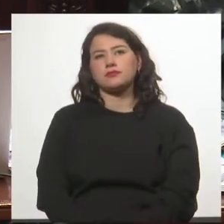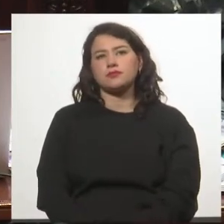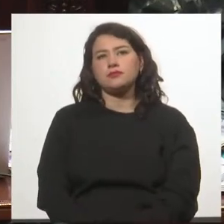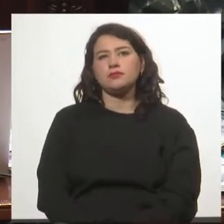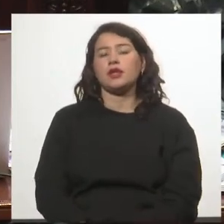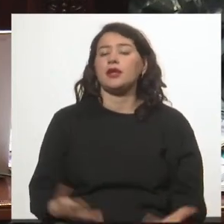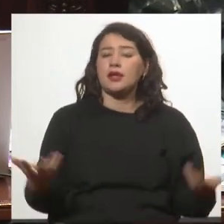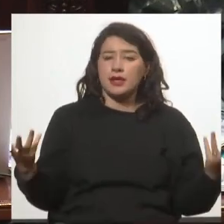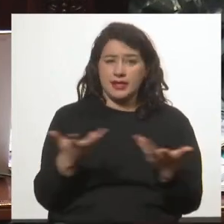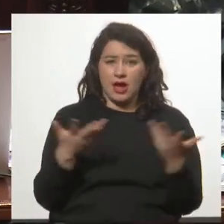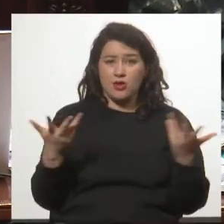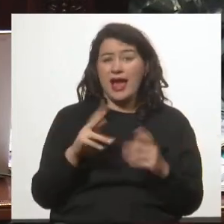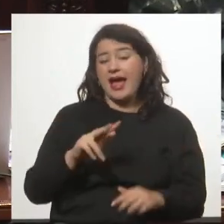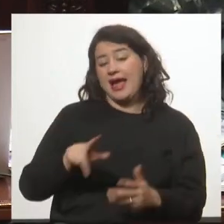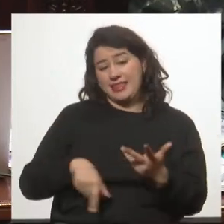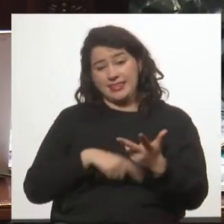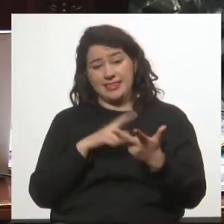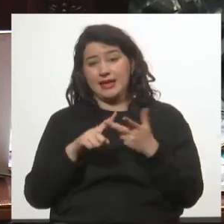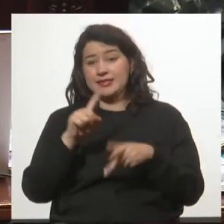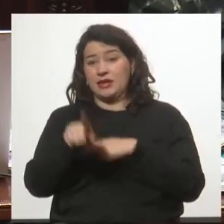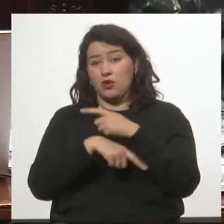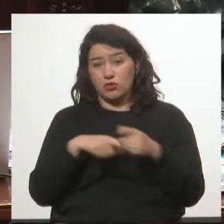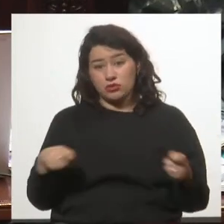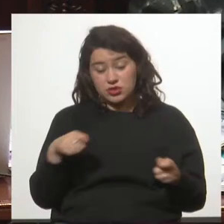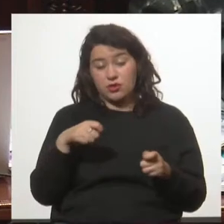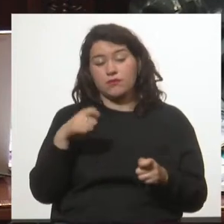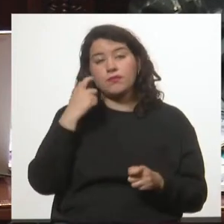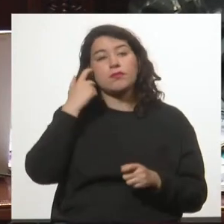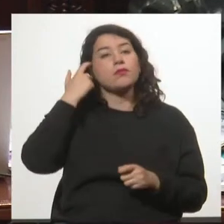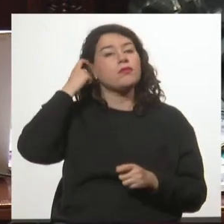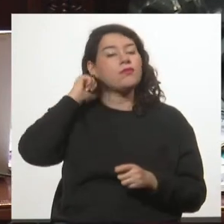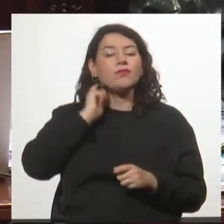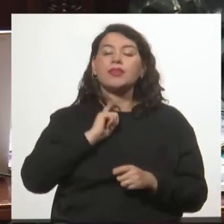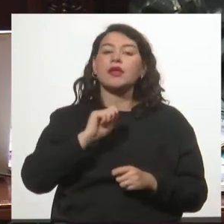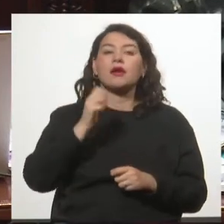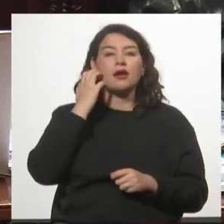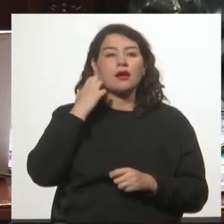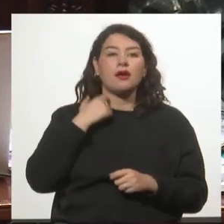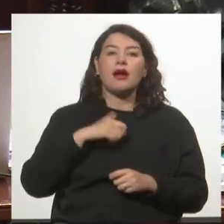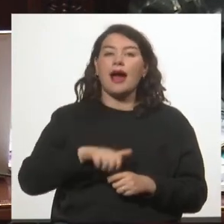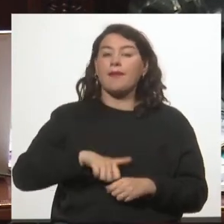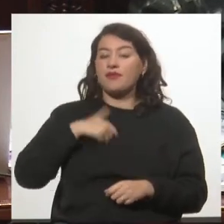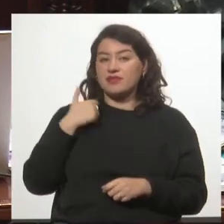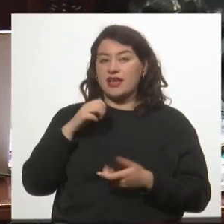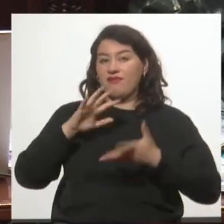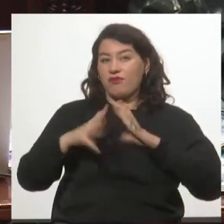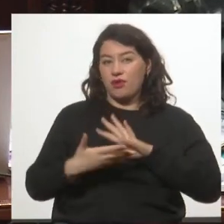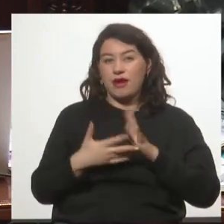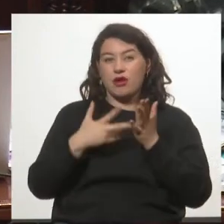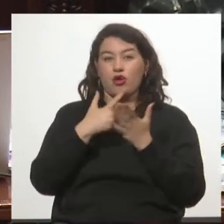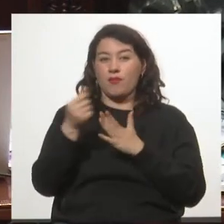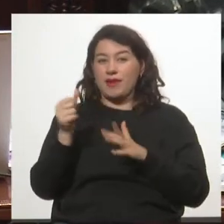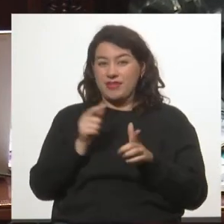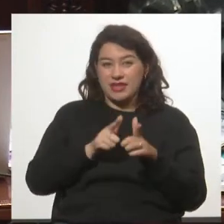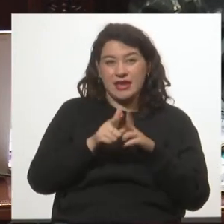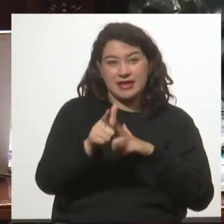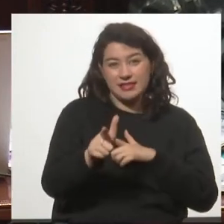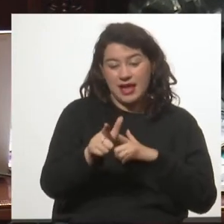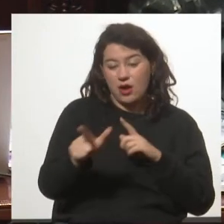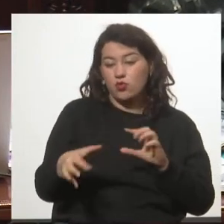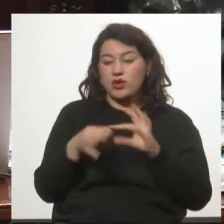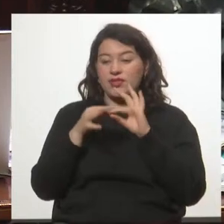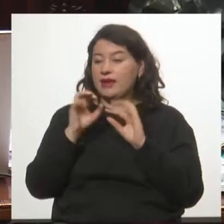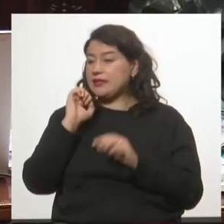auditoría en su tercer punto de conclusión es la utilización de la modalidad de compra directa unida a la reserva de las actuaciones